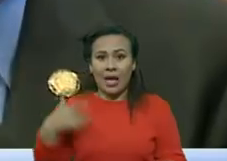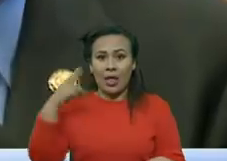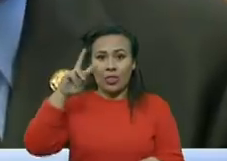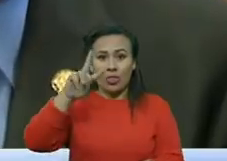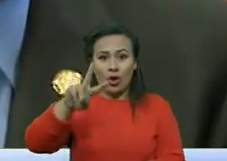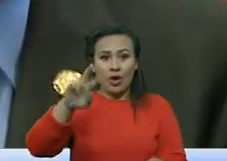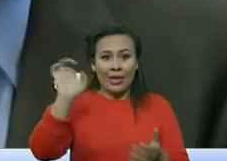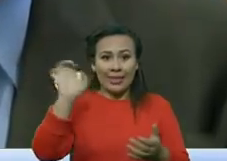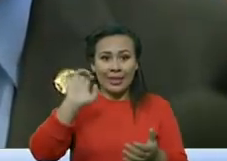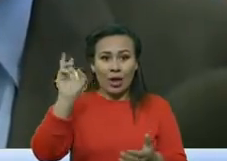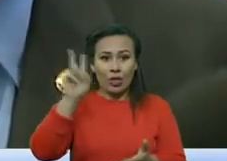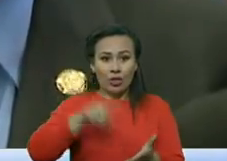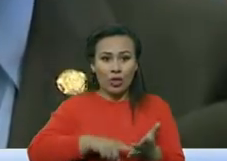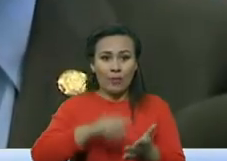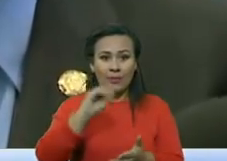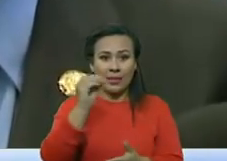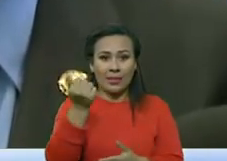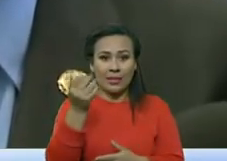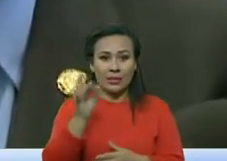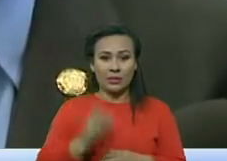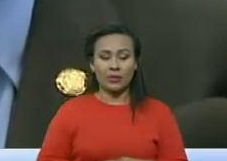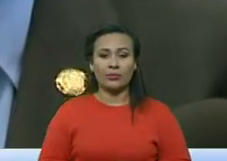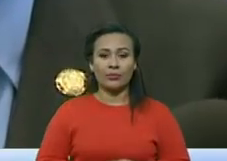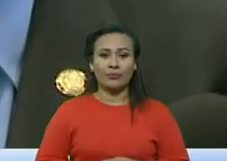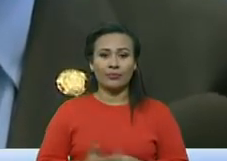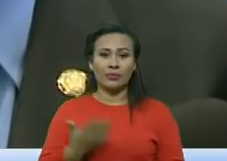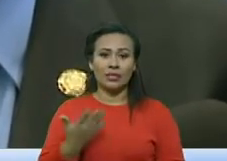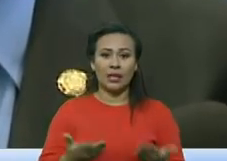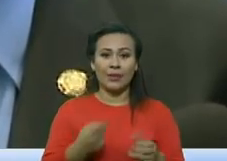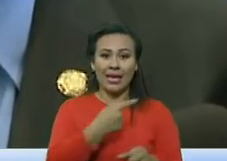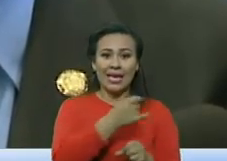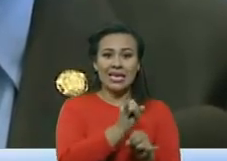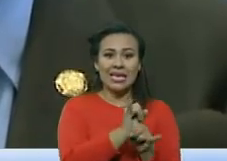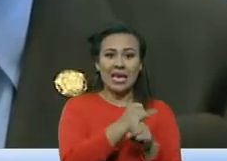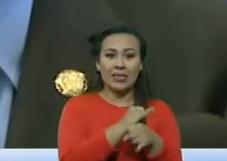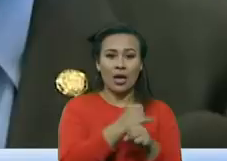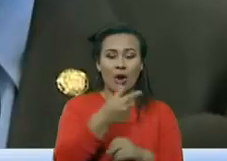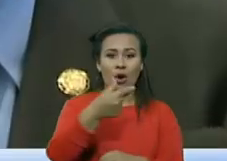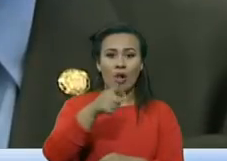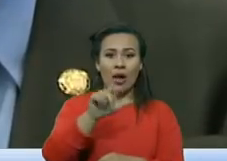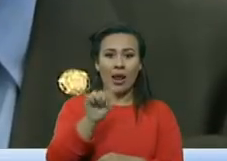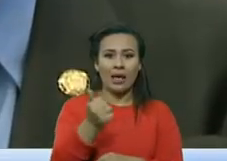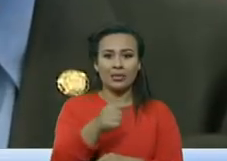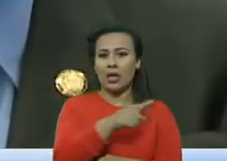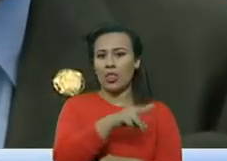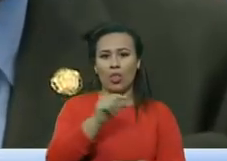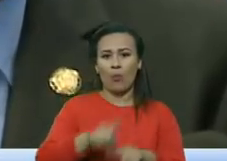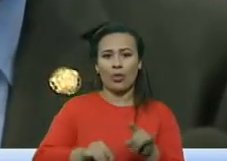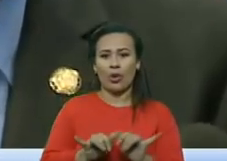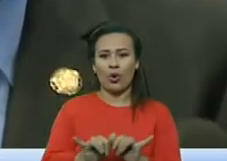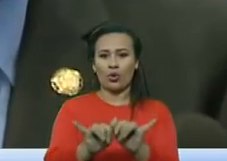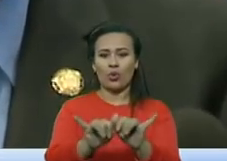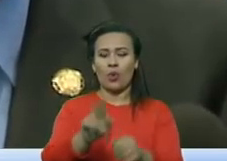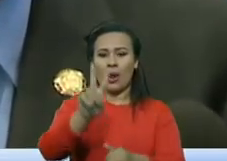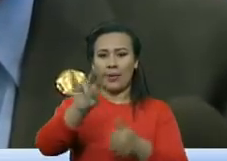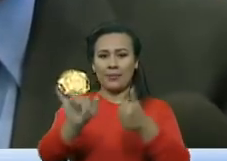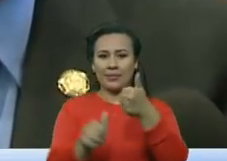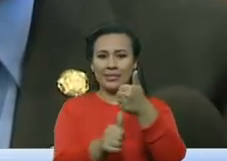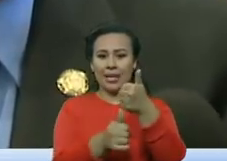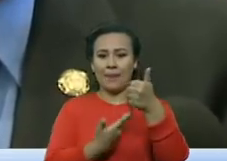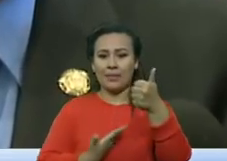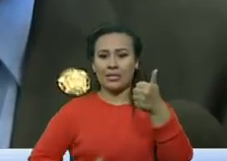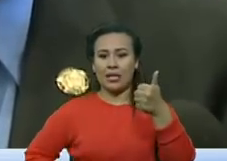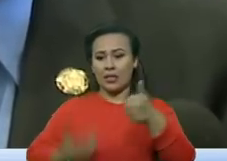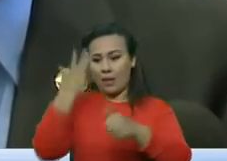enero del 2018, lo más probable es que el ingeniero Glass ya no sea vicepresidente de la República por haber transcurrido